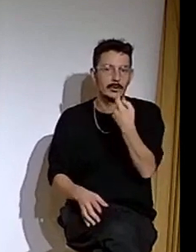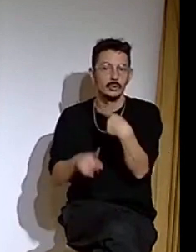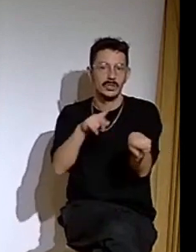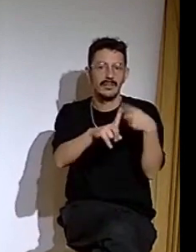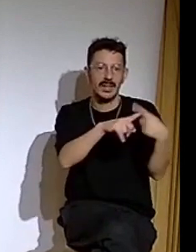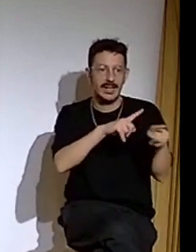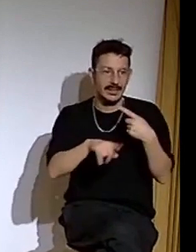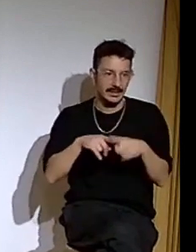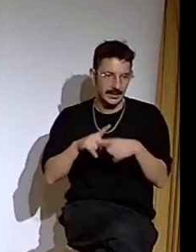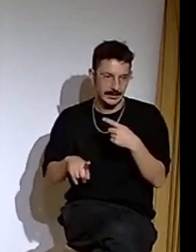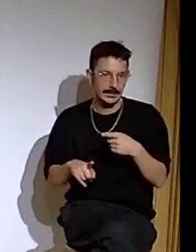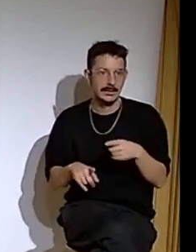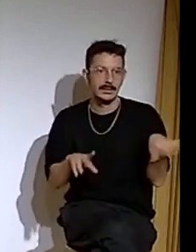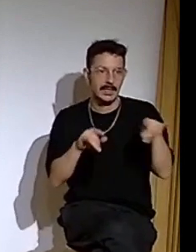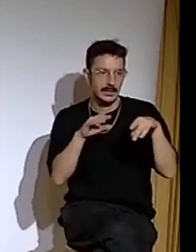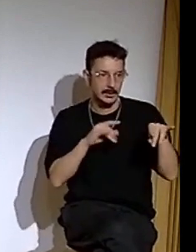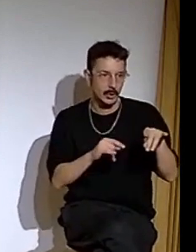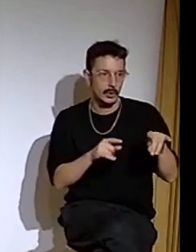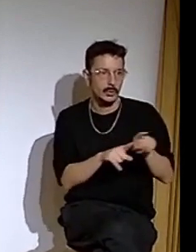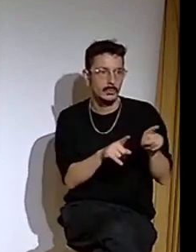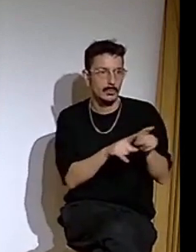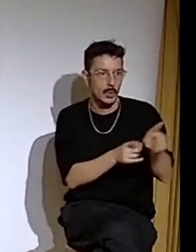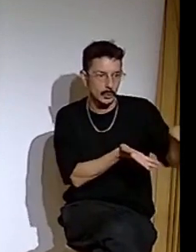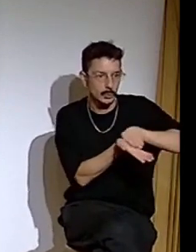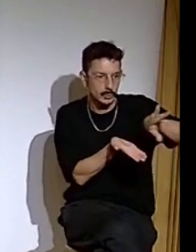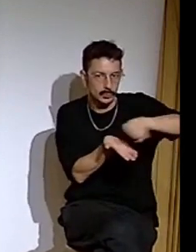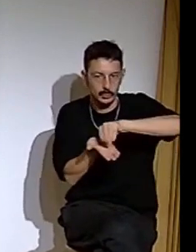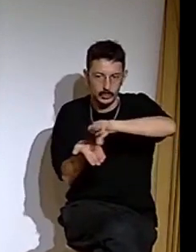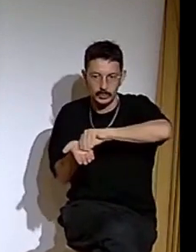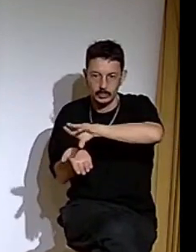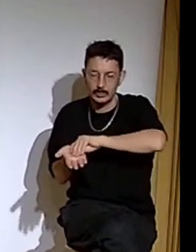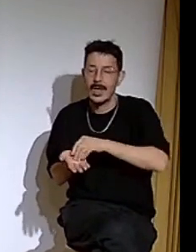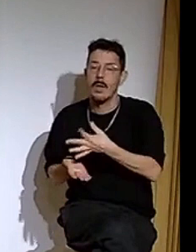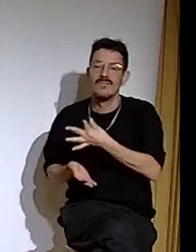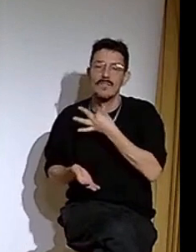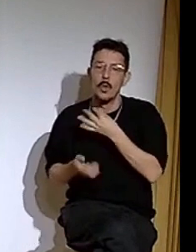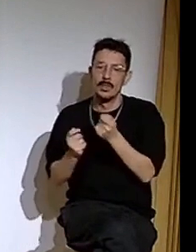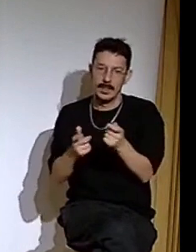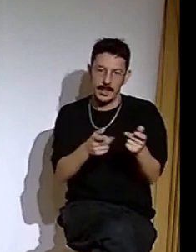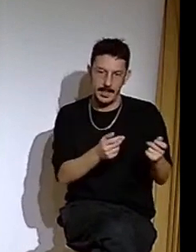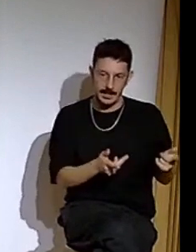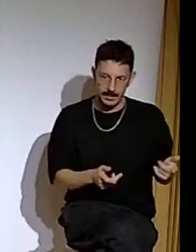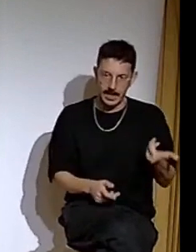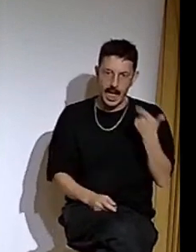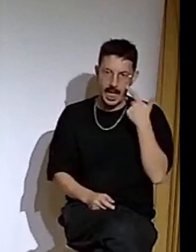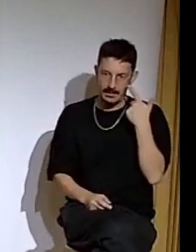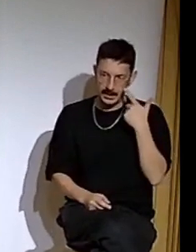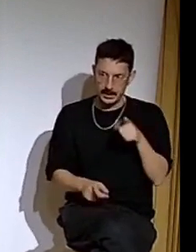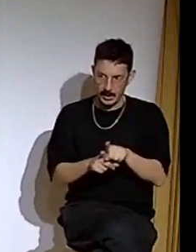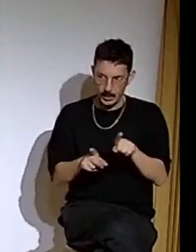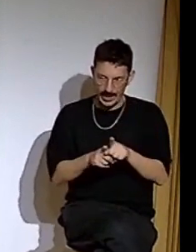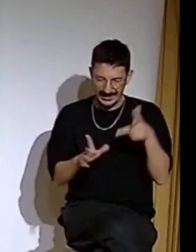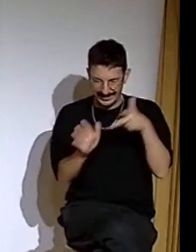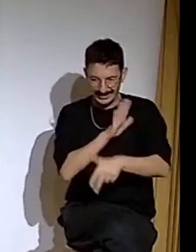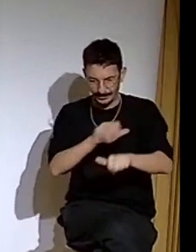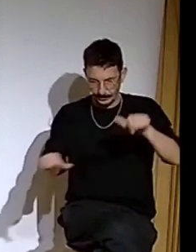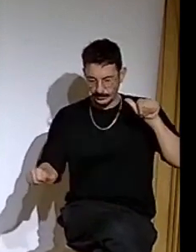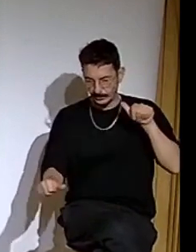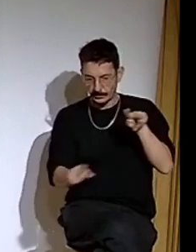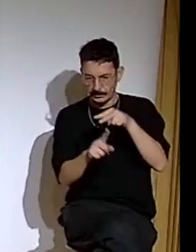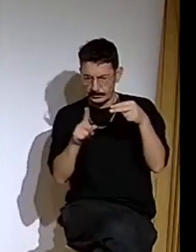diferentes territorios intentar darle voz y poner de manifiesto pues como eso como históricamente